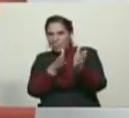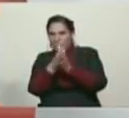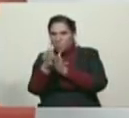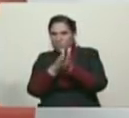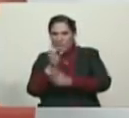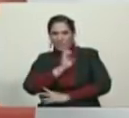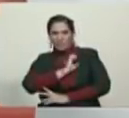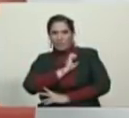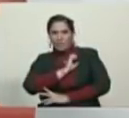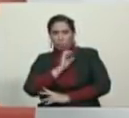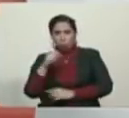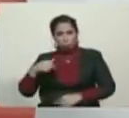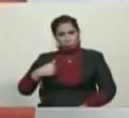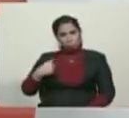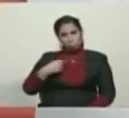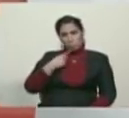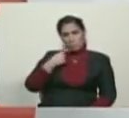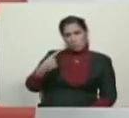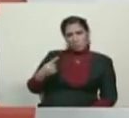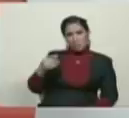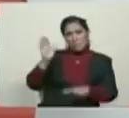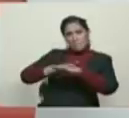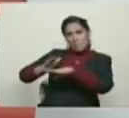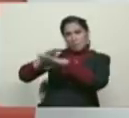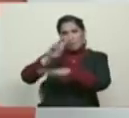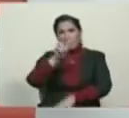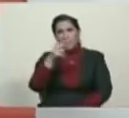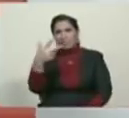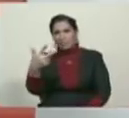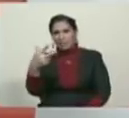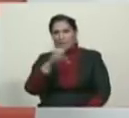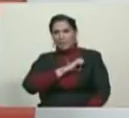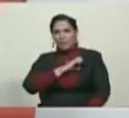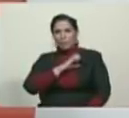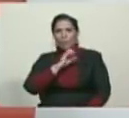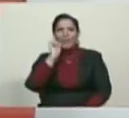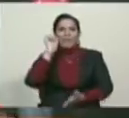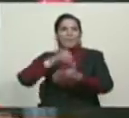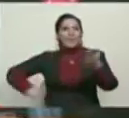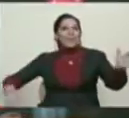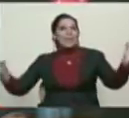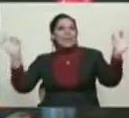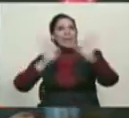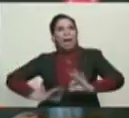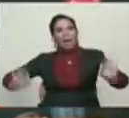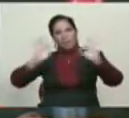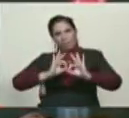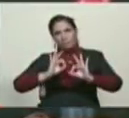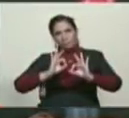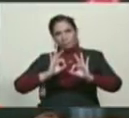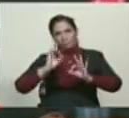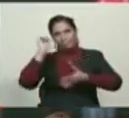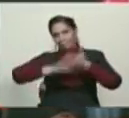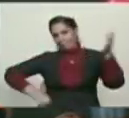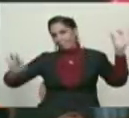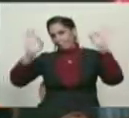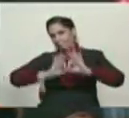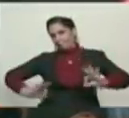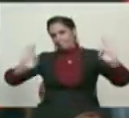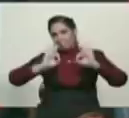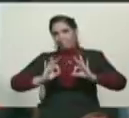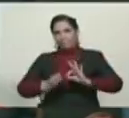23. Yo les voy a decir lo que va a pasar el 23. Nada. Nada, nada, nada.